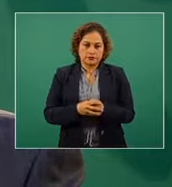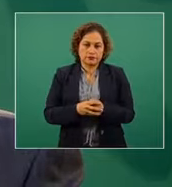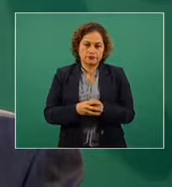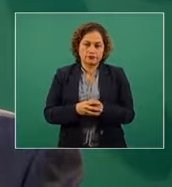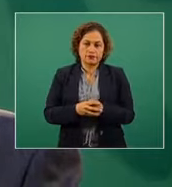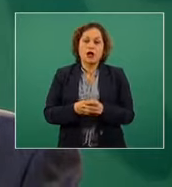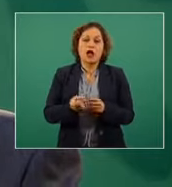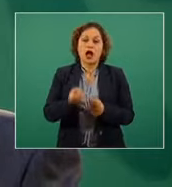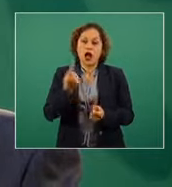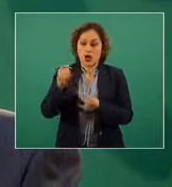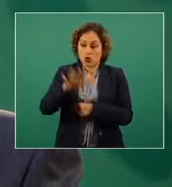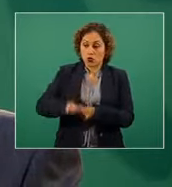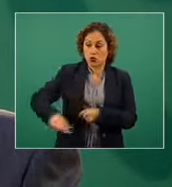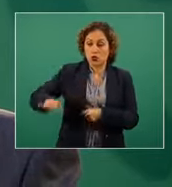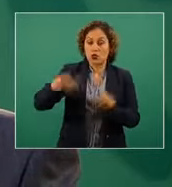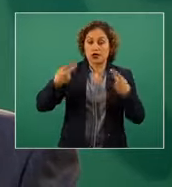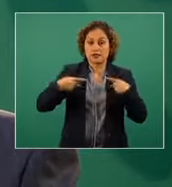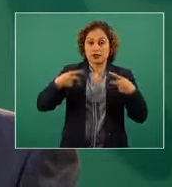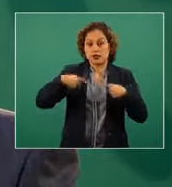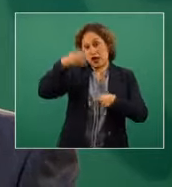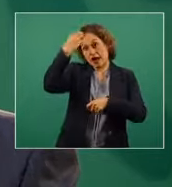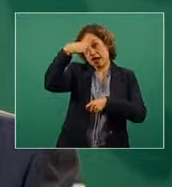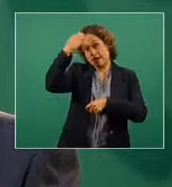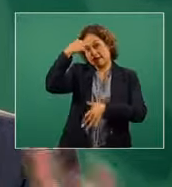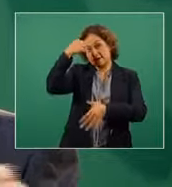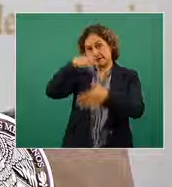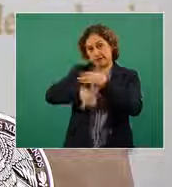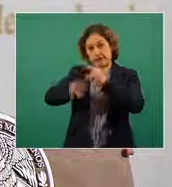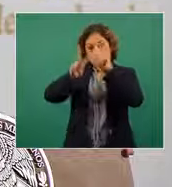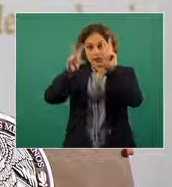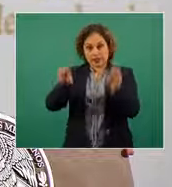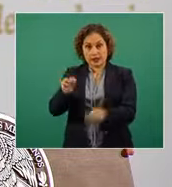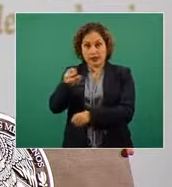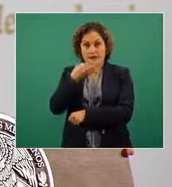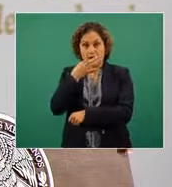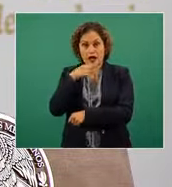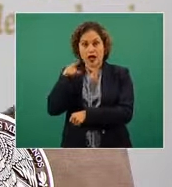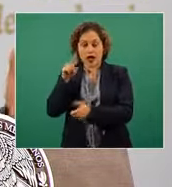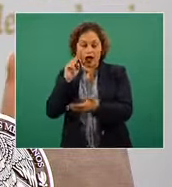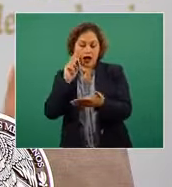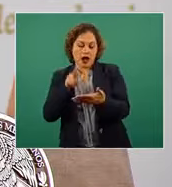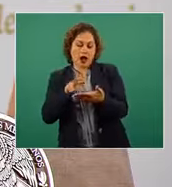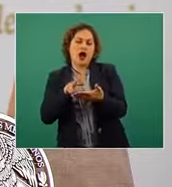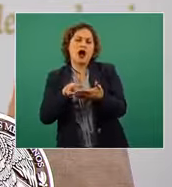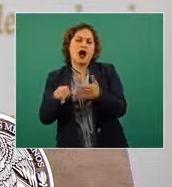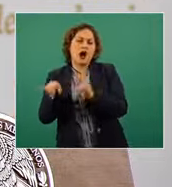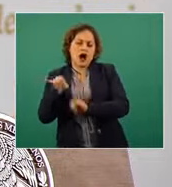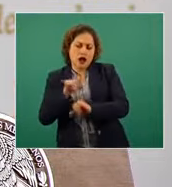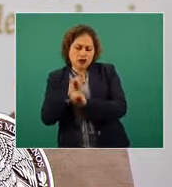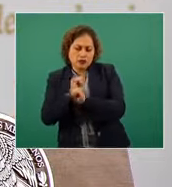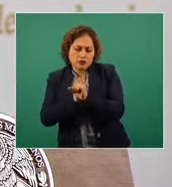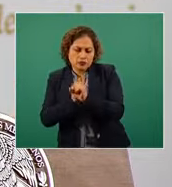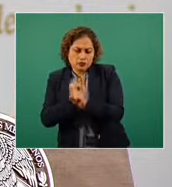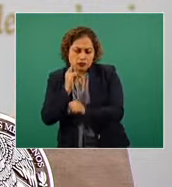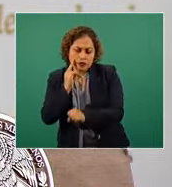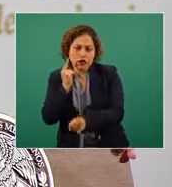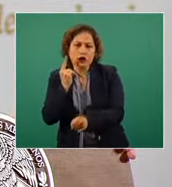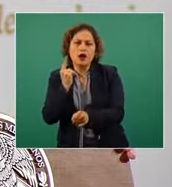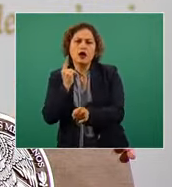expertos en la materia de farmacología consideraban que podía tener propiedades antivirales. La evidencia no